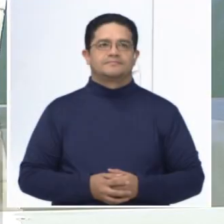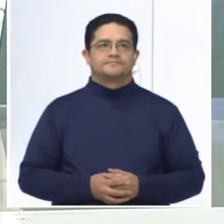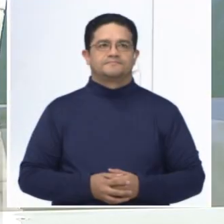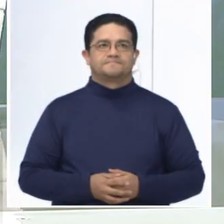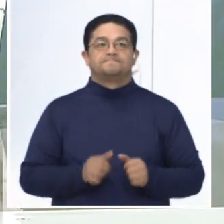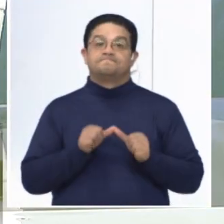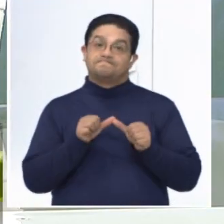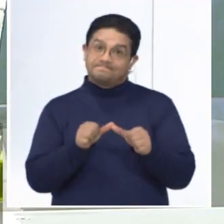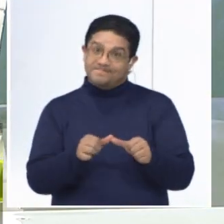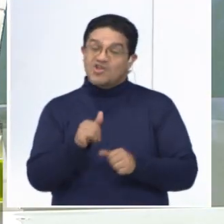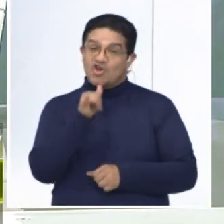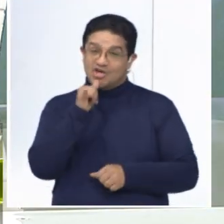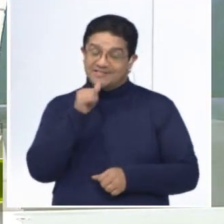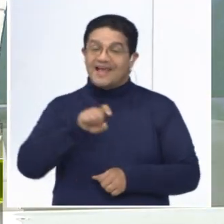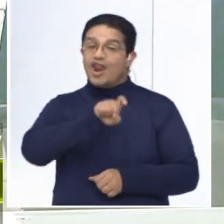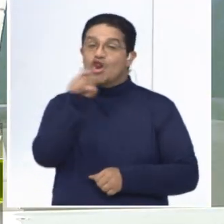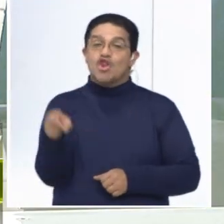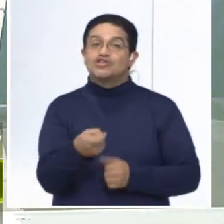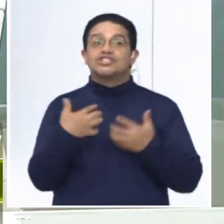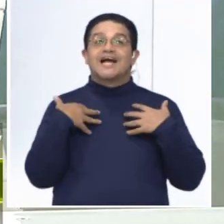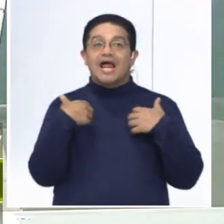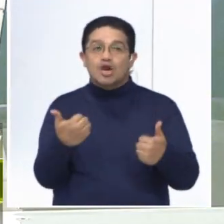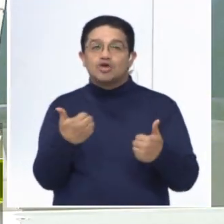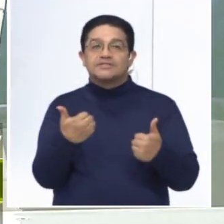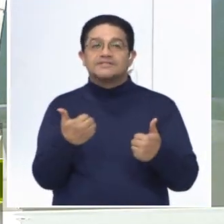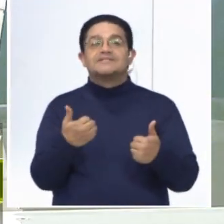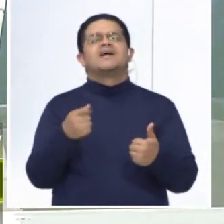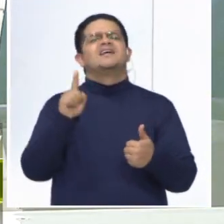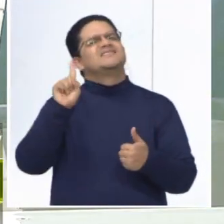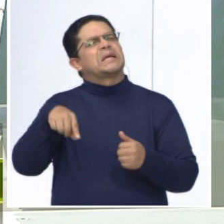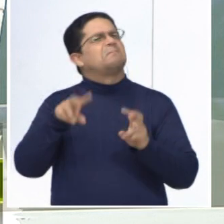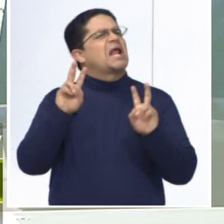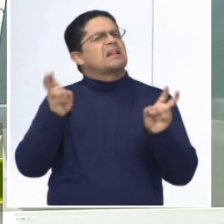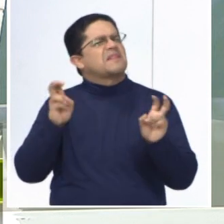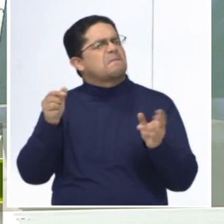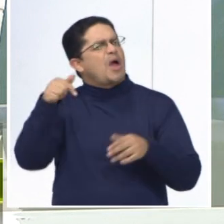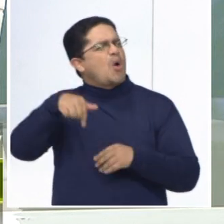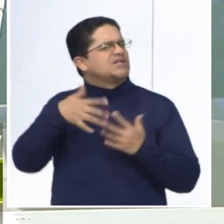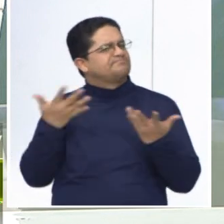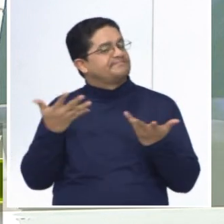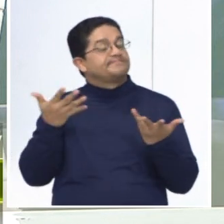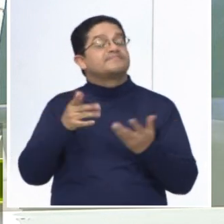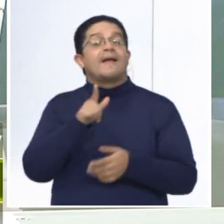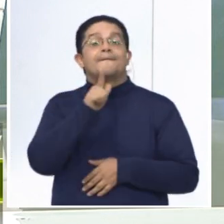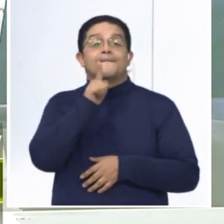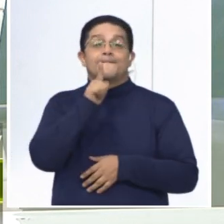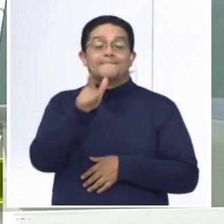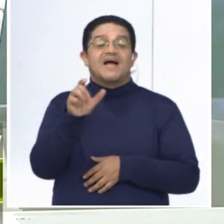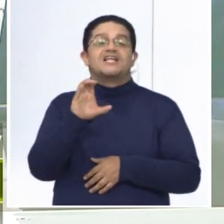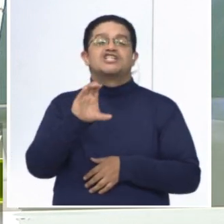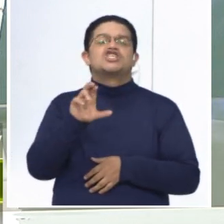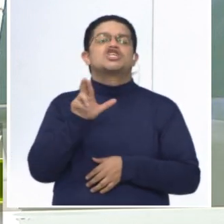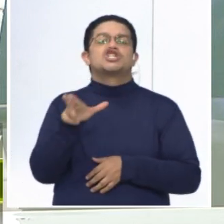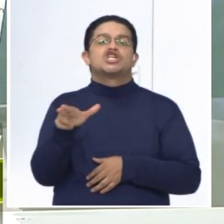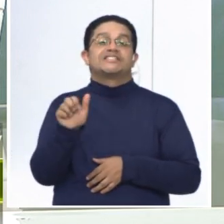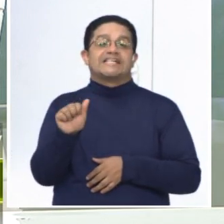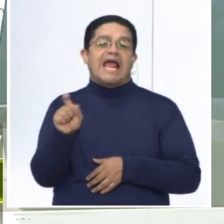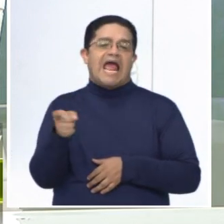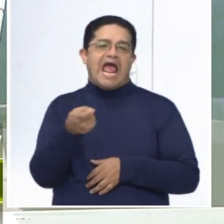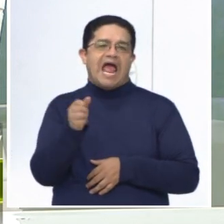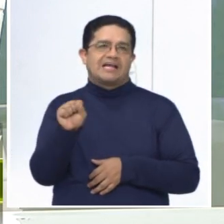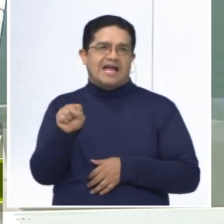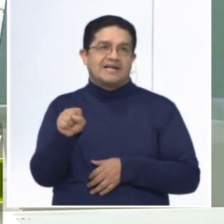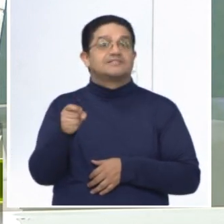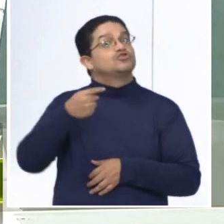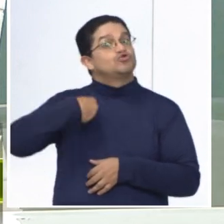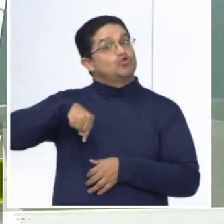Seguimos con más de noticias Globovisión Salud y seguimos hablando sobre el mal de Chaga. Nuestro equipo de producción sigue preparando material sobre